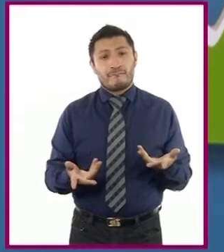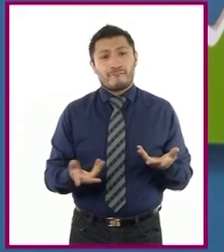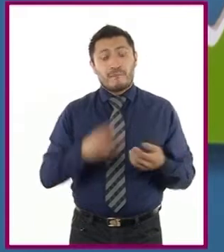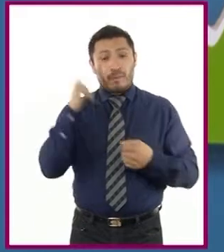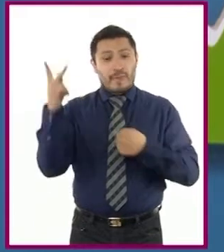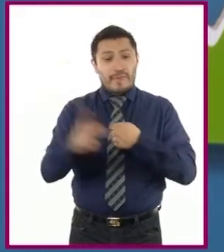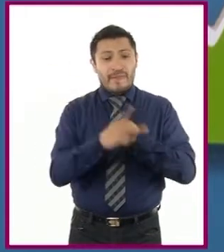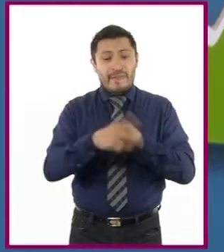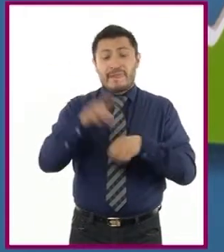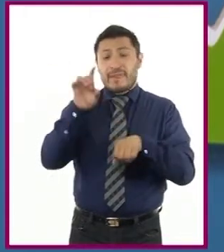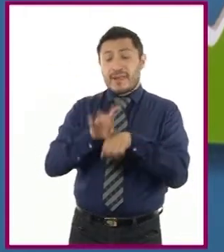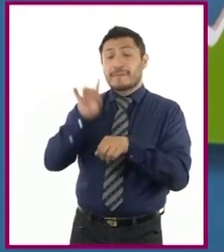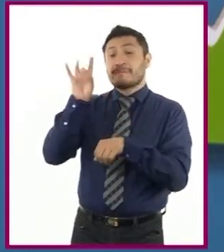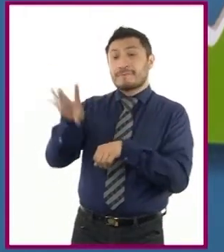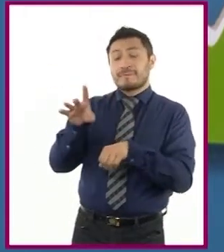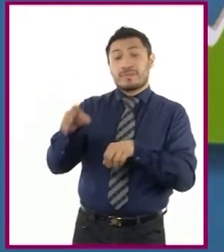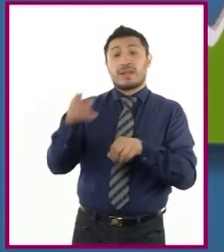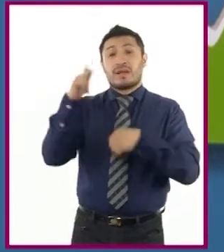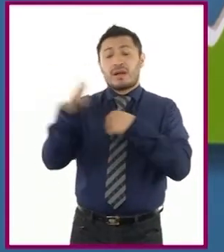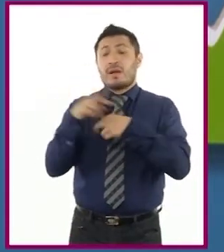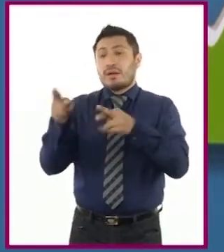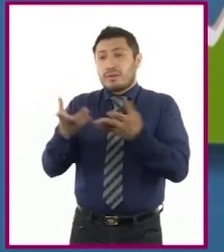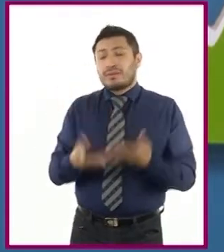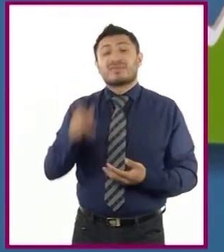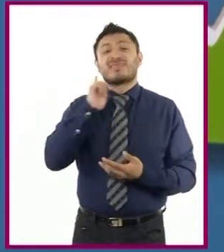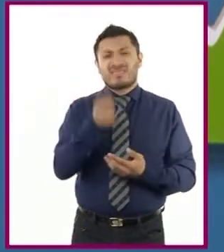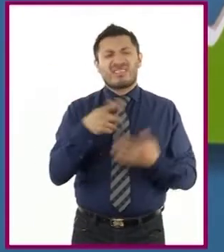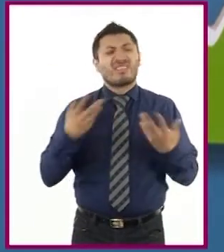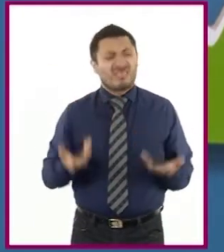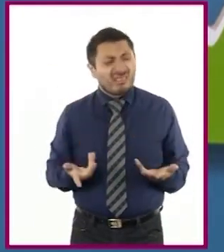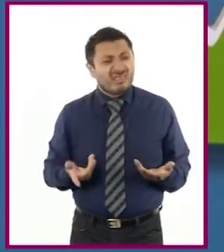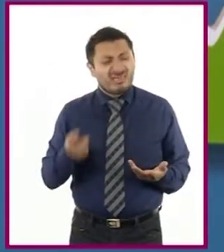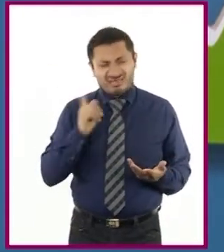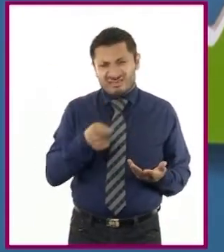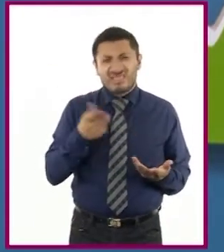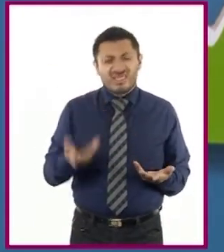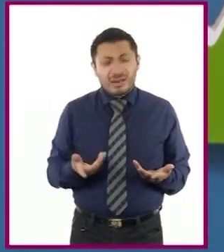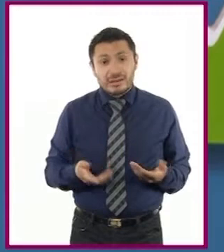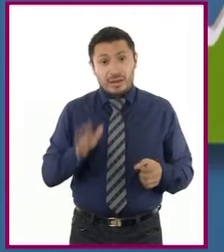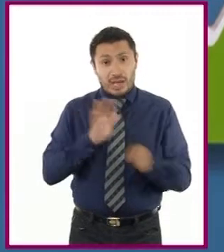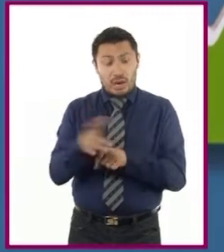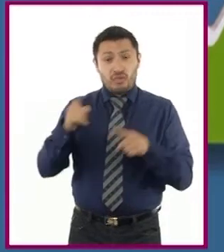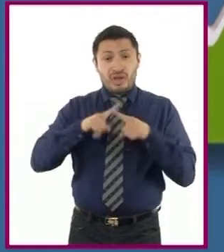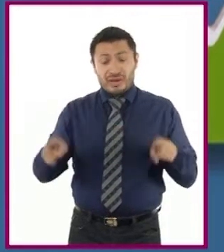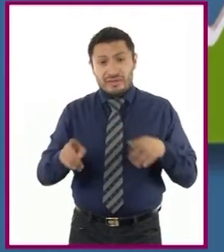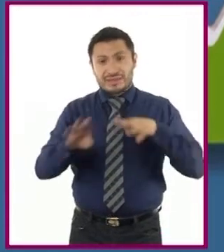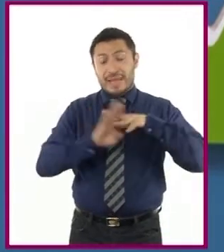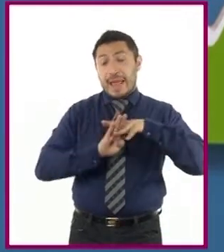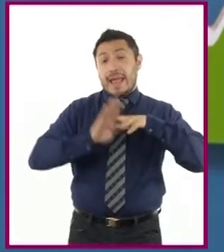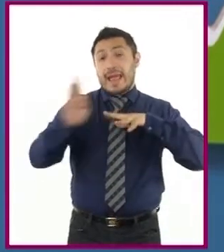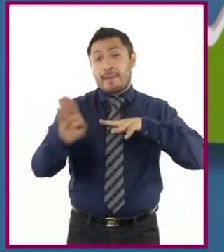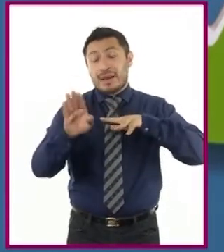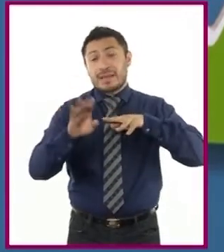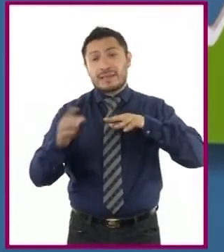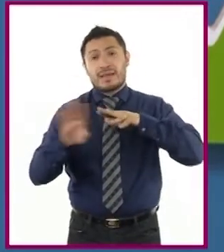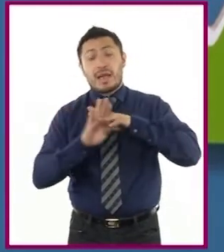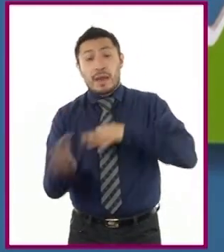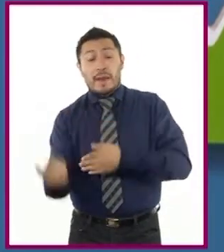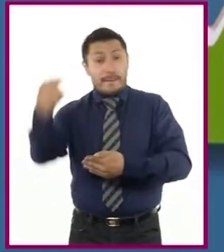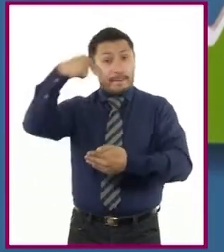país expulsor y qué es un país receptor? ¿Cuál es la diferencia entre emigrante e